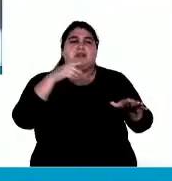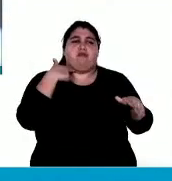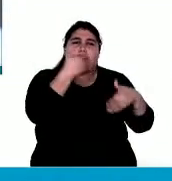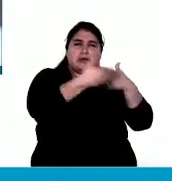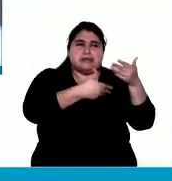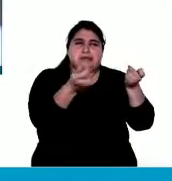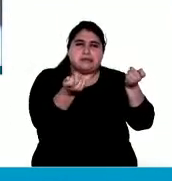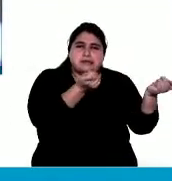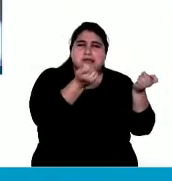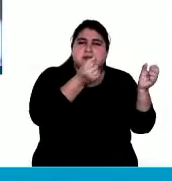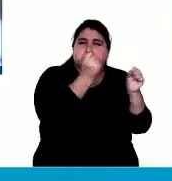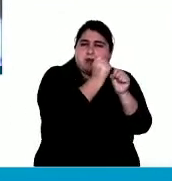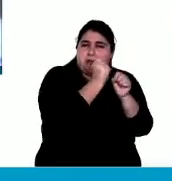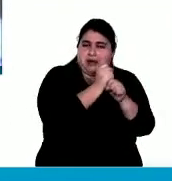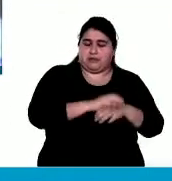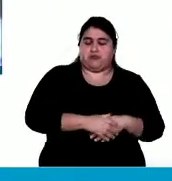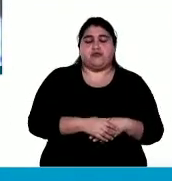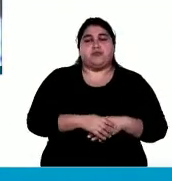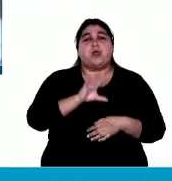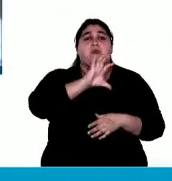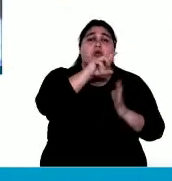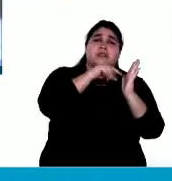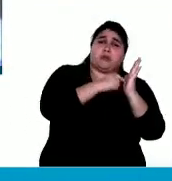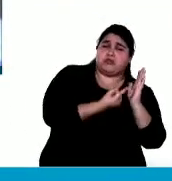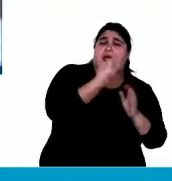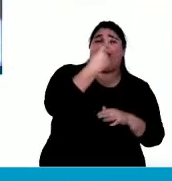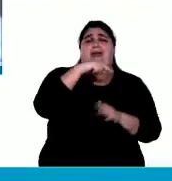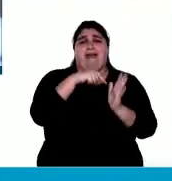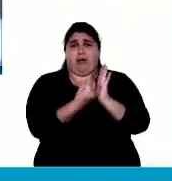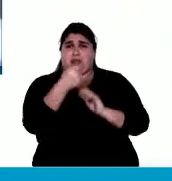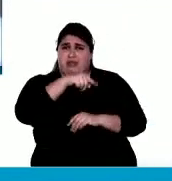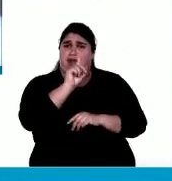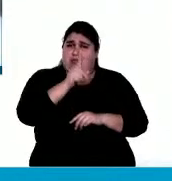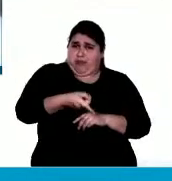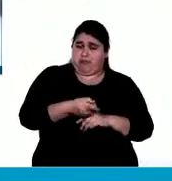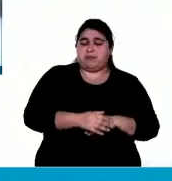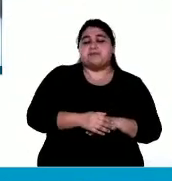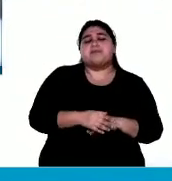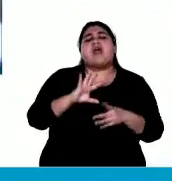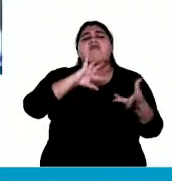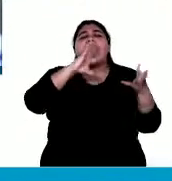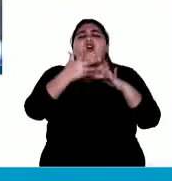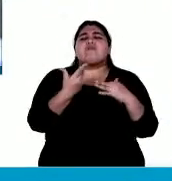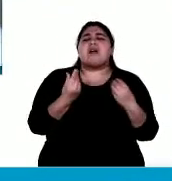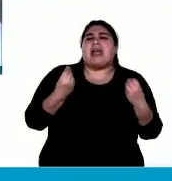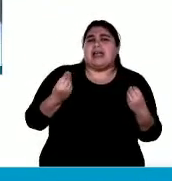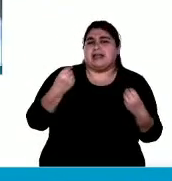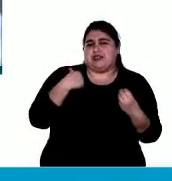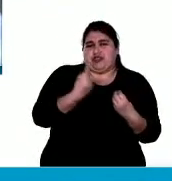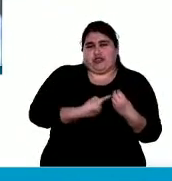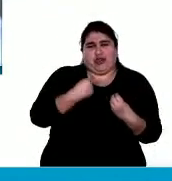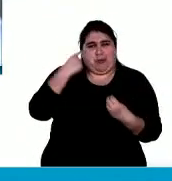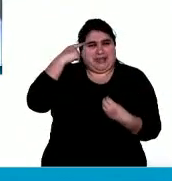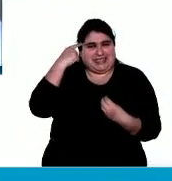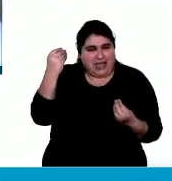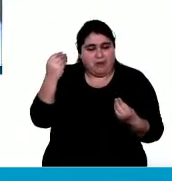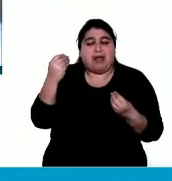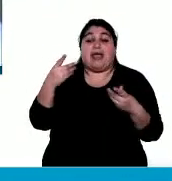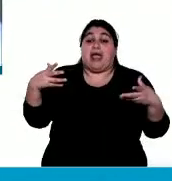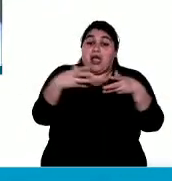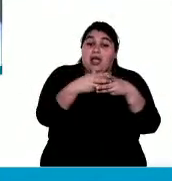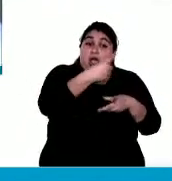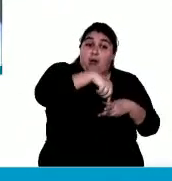Aires. Digo respecto a la metodología porque lo que uno espera es que este comité de